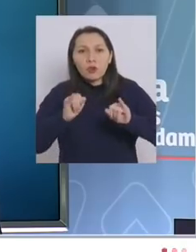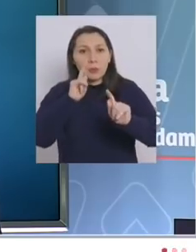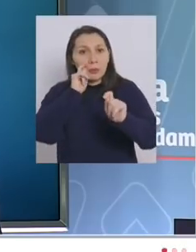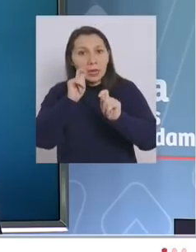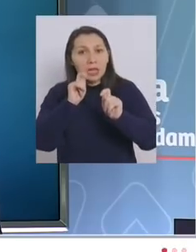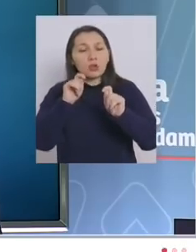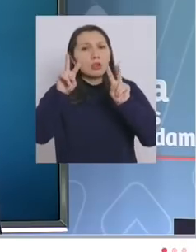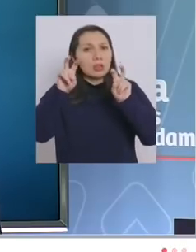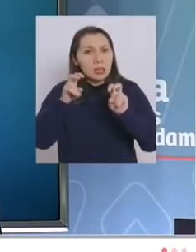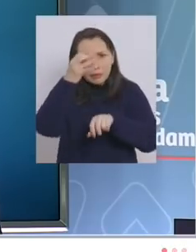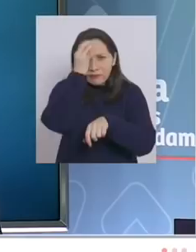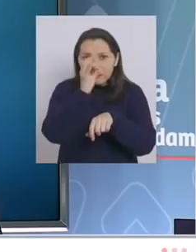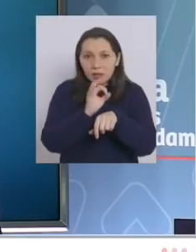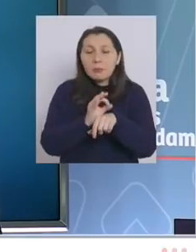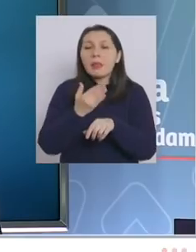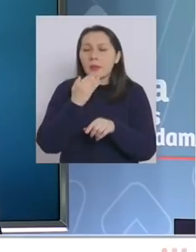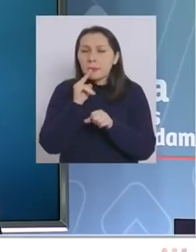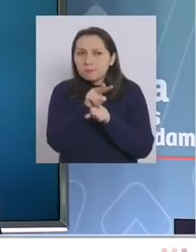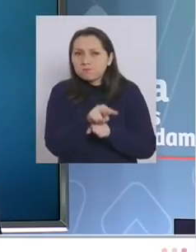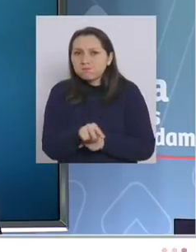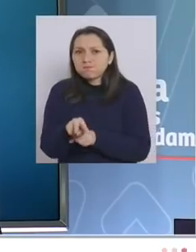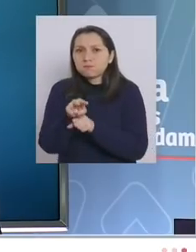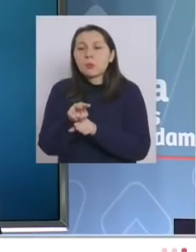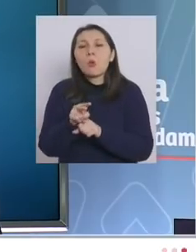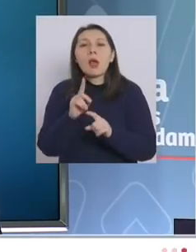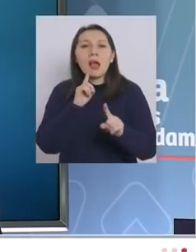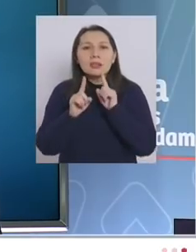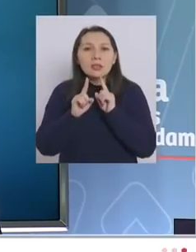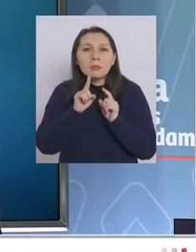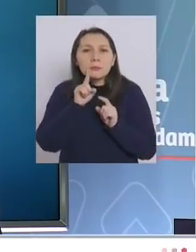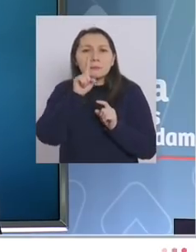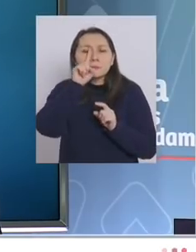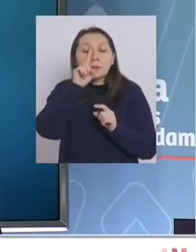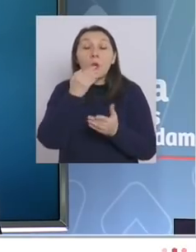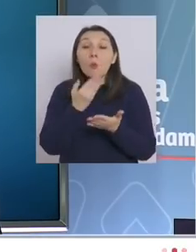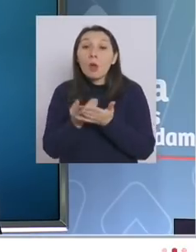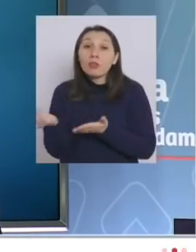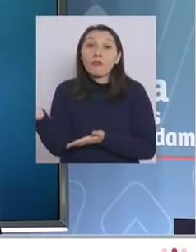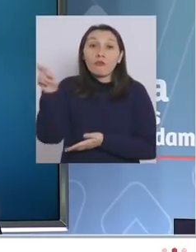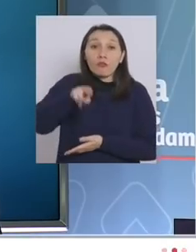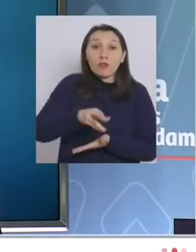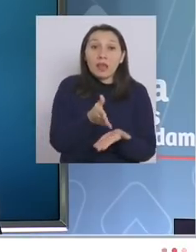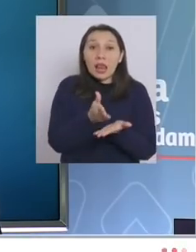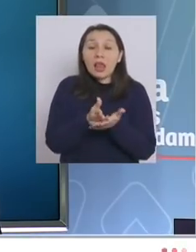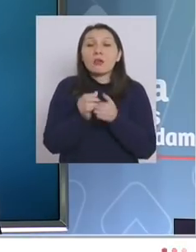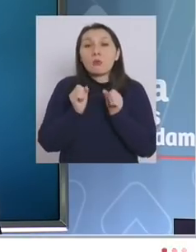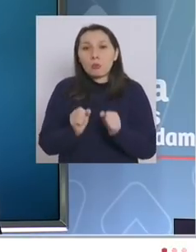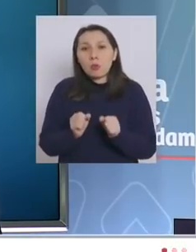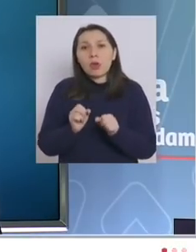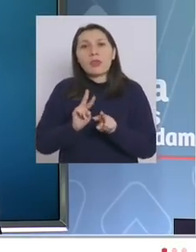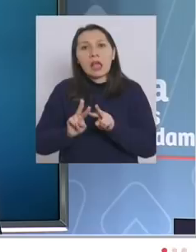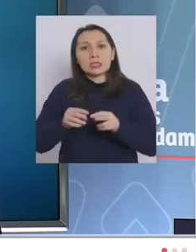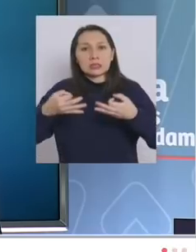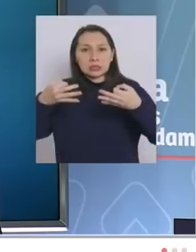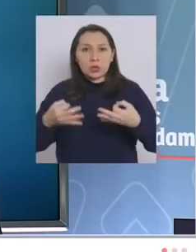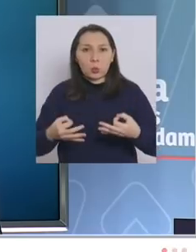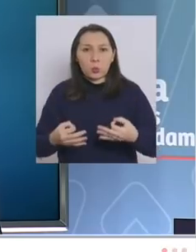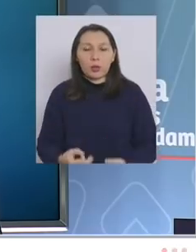pero también una vigilancia importante con test nasal para que los niños cuando vuelvan a sus clases puedan hacerlo de una manera